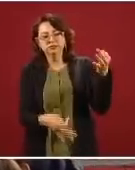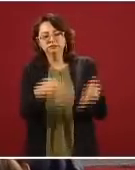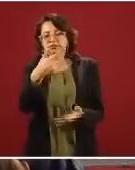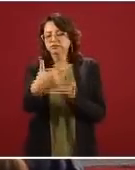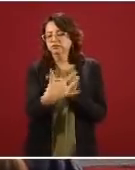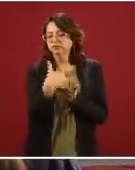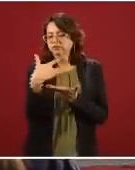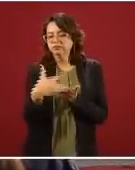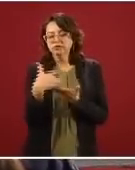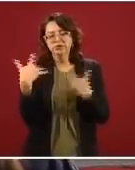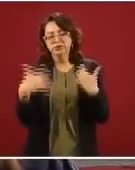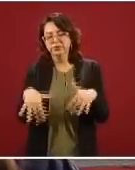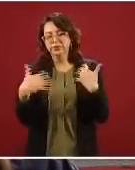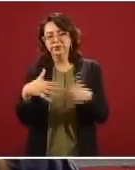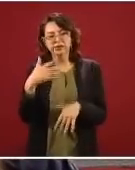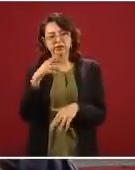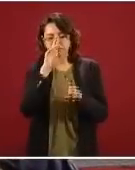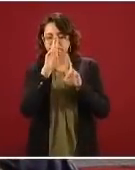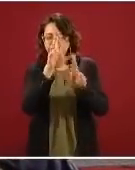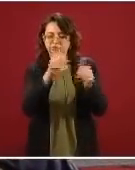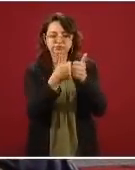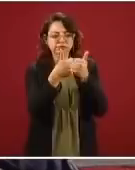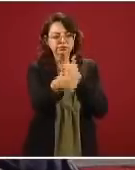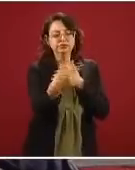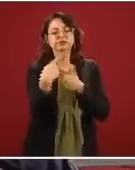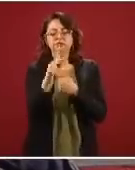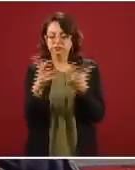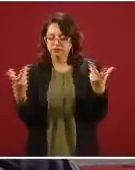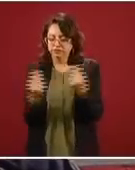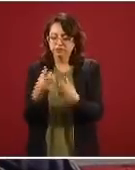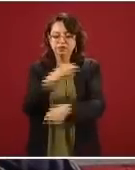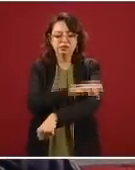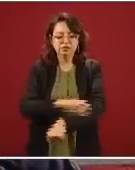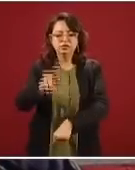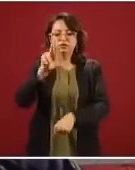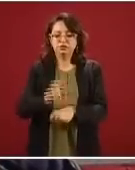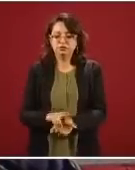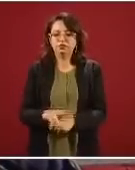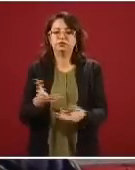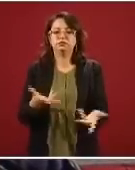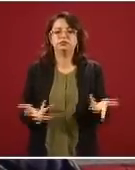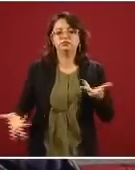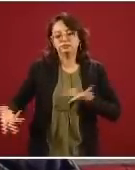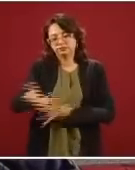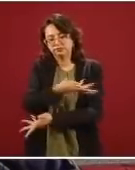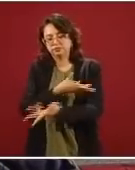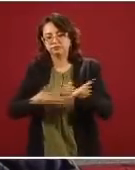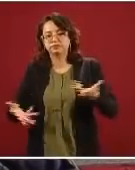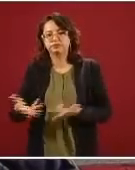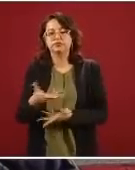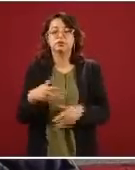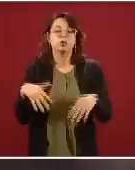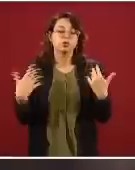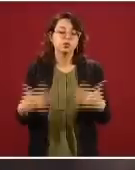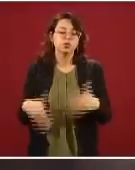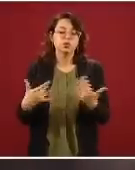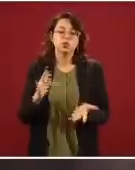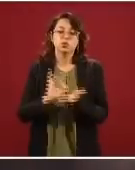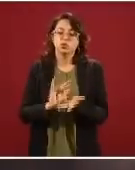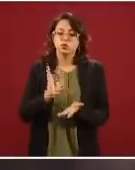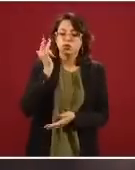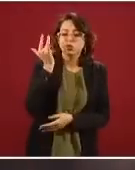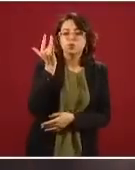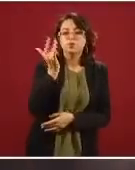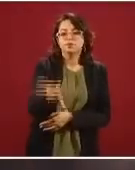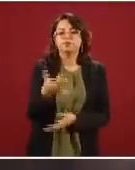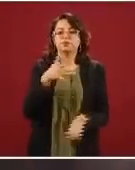respeto a su autonomía, pero siempre con una coordinación muy efectiva con la Fiscalía General de la República. Hoy, gracias a esa coordinación y